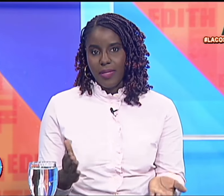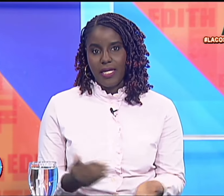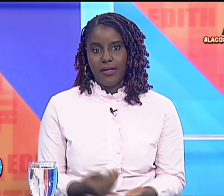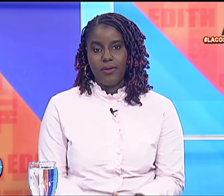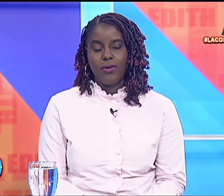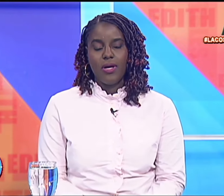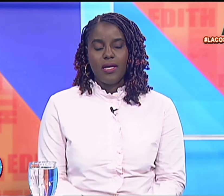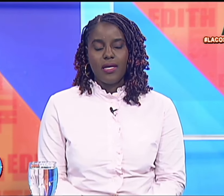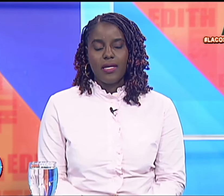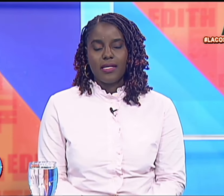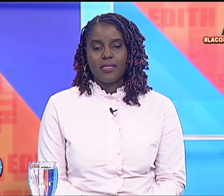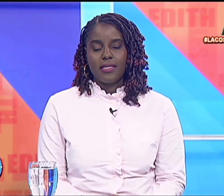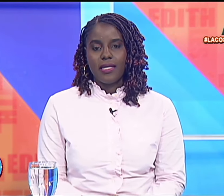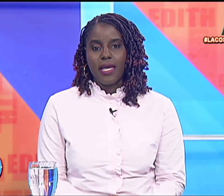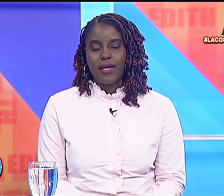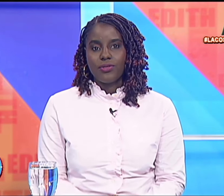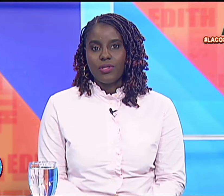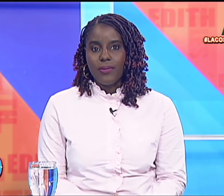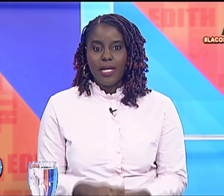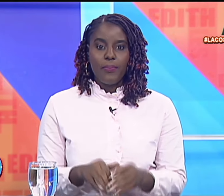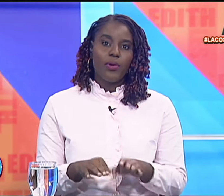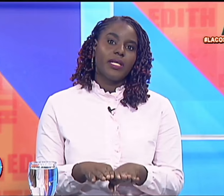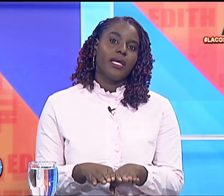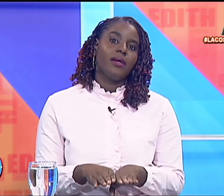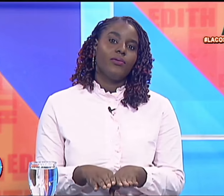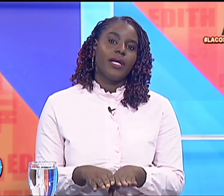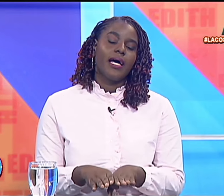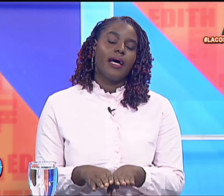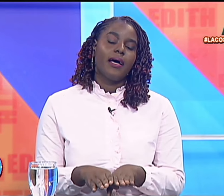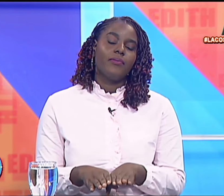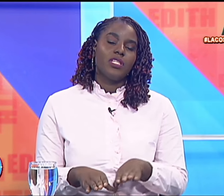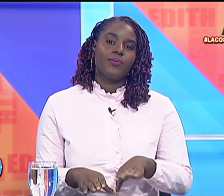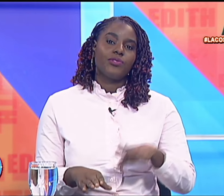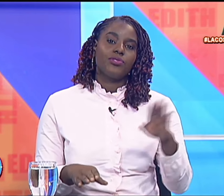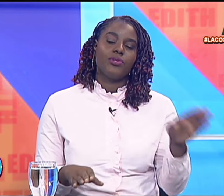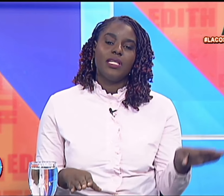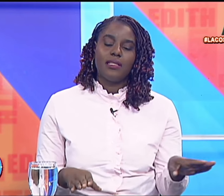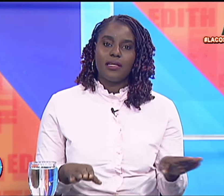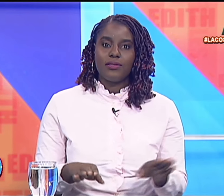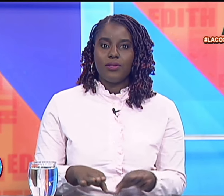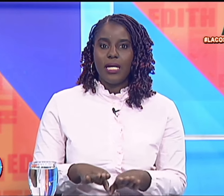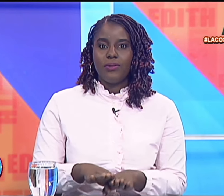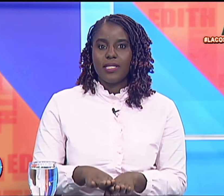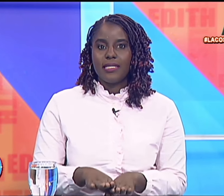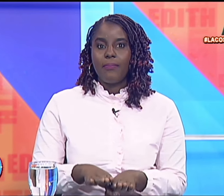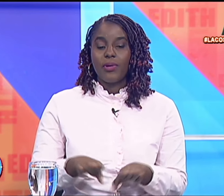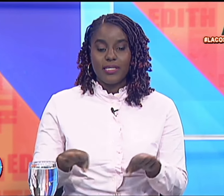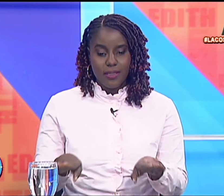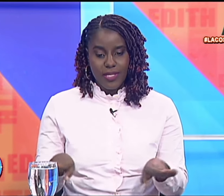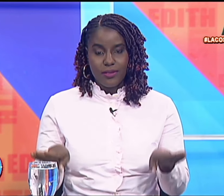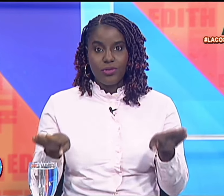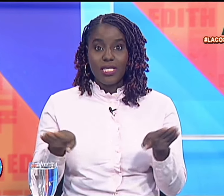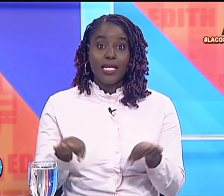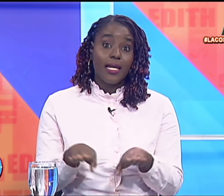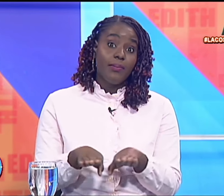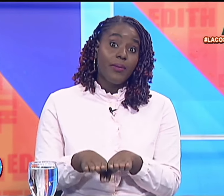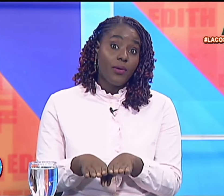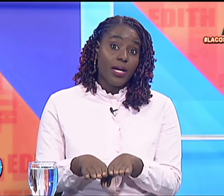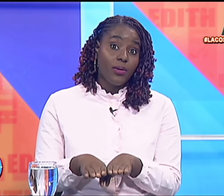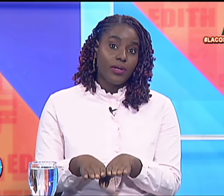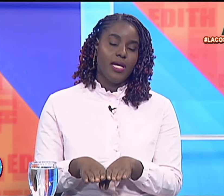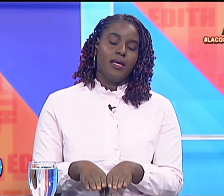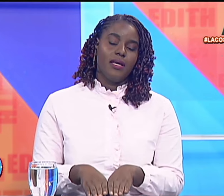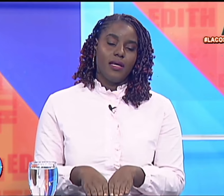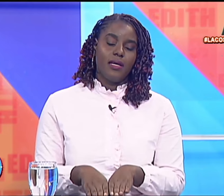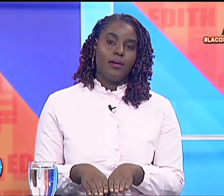el manejo que se tienen en esos niveles, porque una disposición internacional no está por encima, sino tienen el mismo